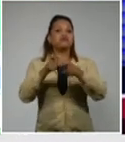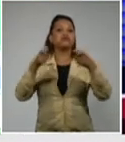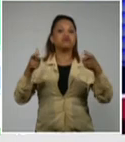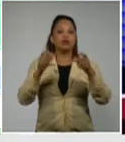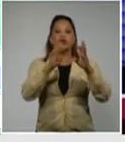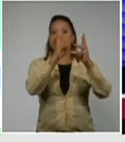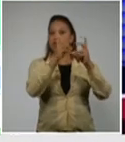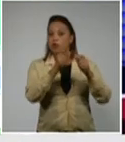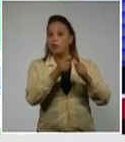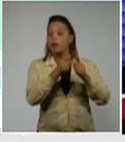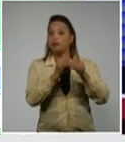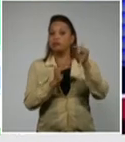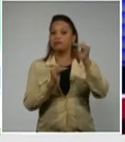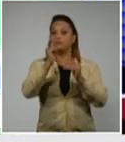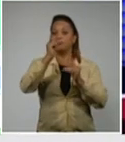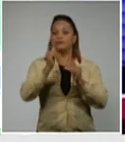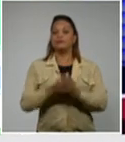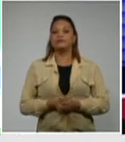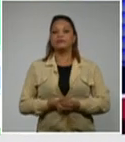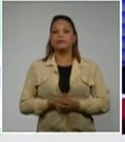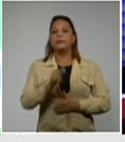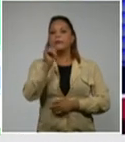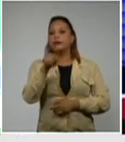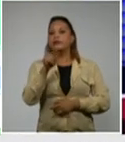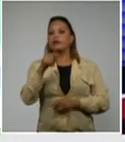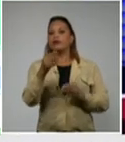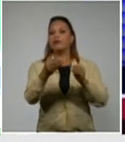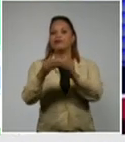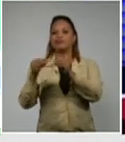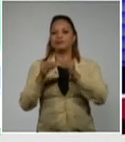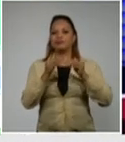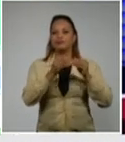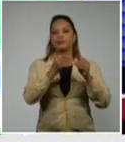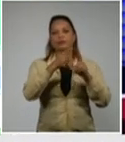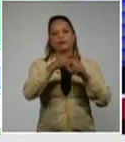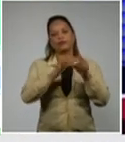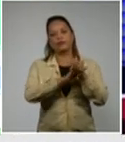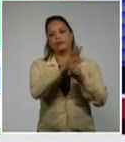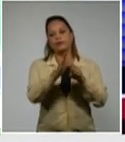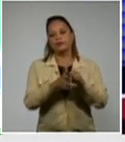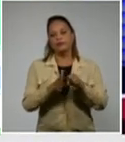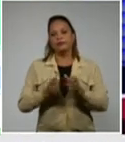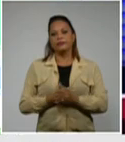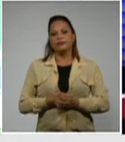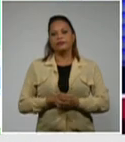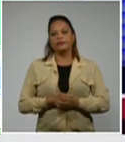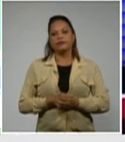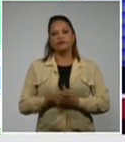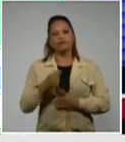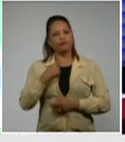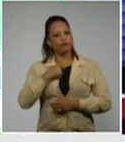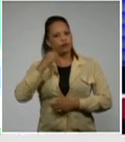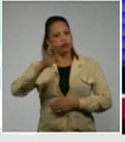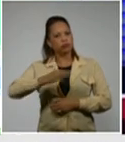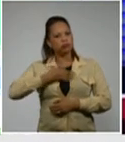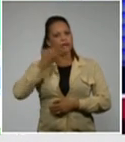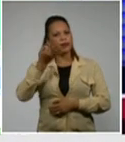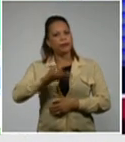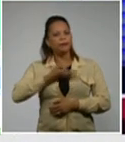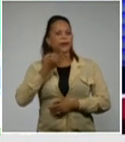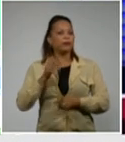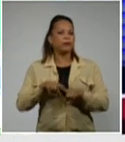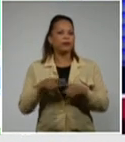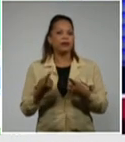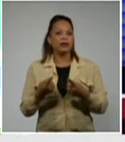número de personas contagiadas con la enfermedad. Y yo lo digo porque en